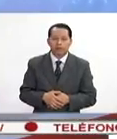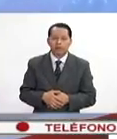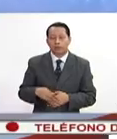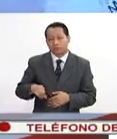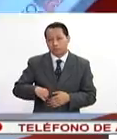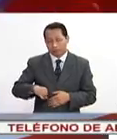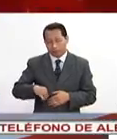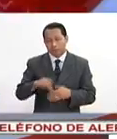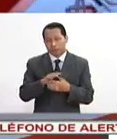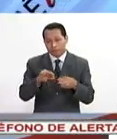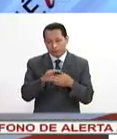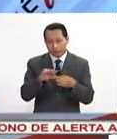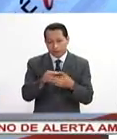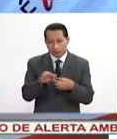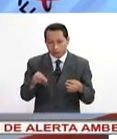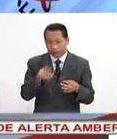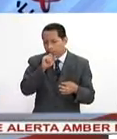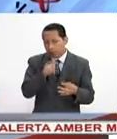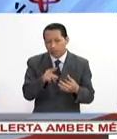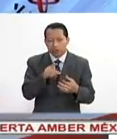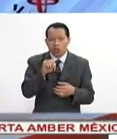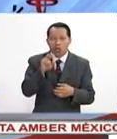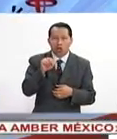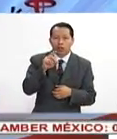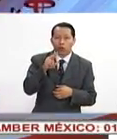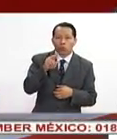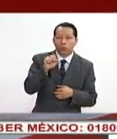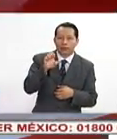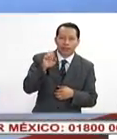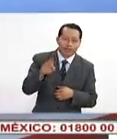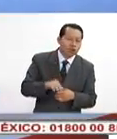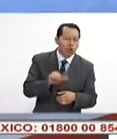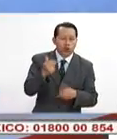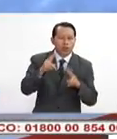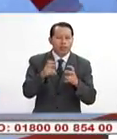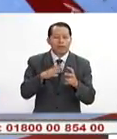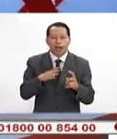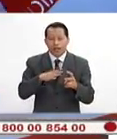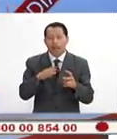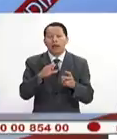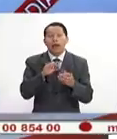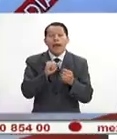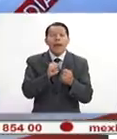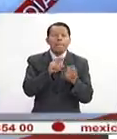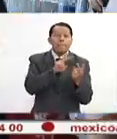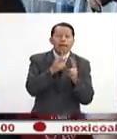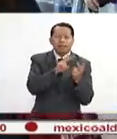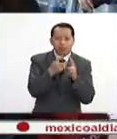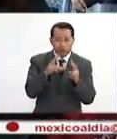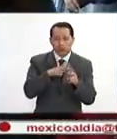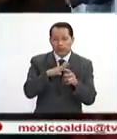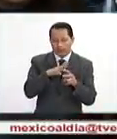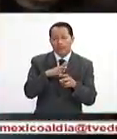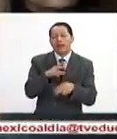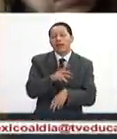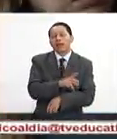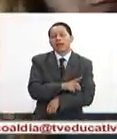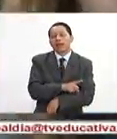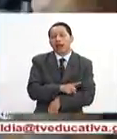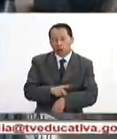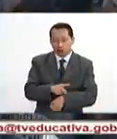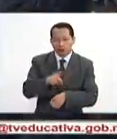Interesantes datos, quien lidera la Conducef, Mario Di Constanzo. En otros temas, una comitiva de vecinos de las delegaciones Miguel Hidalgo, Gustavo